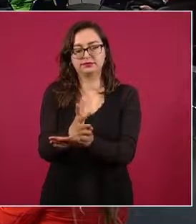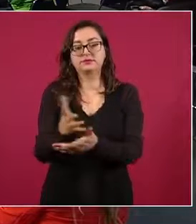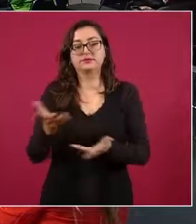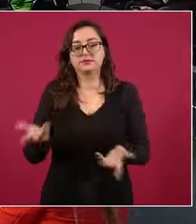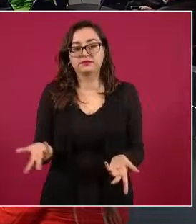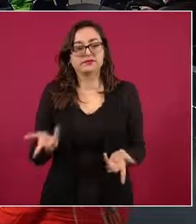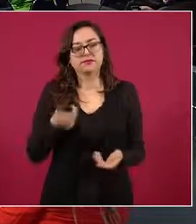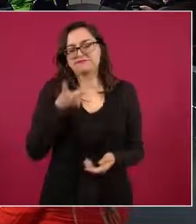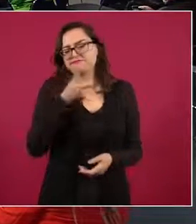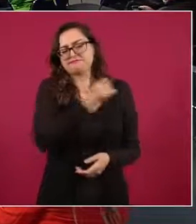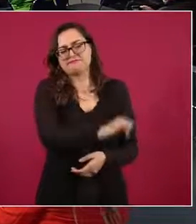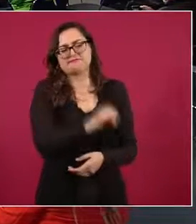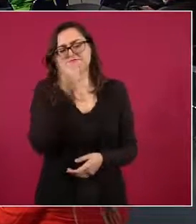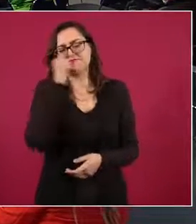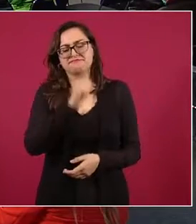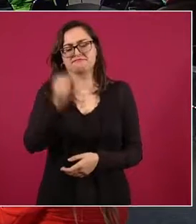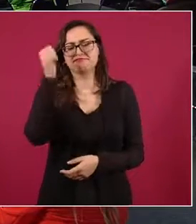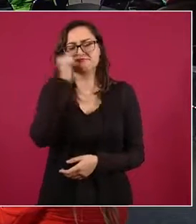Siempre ha sido así.